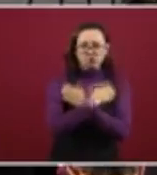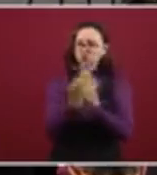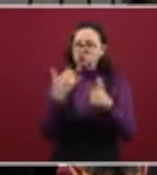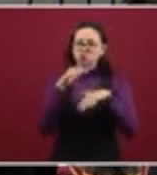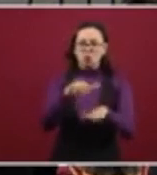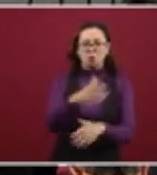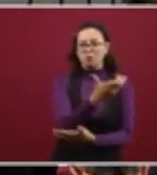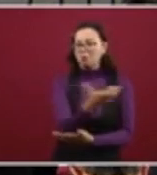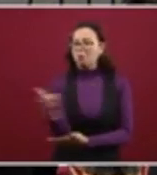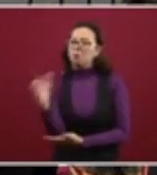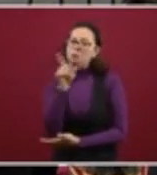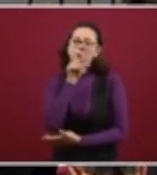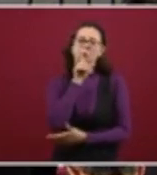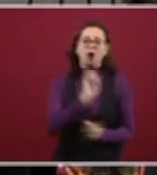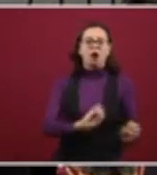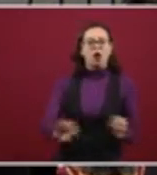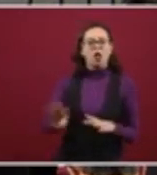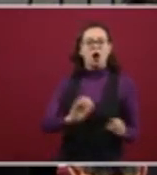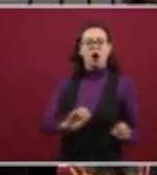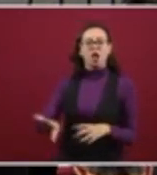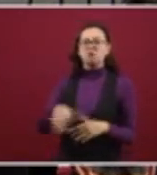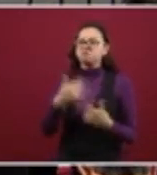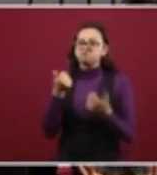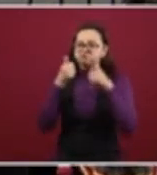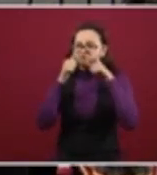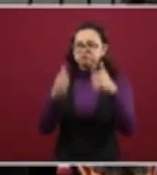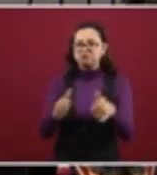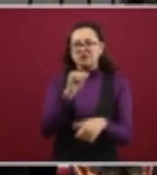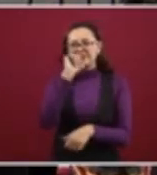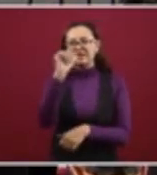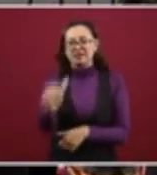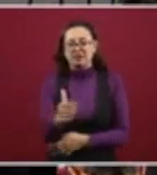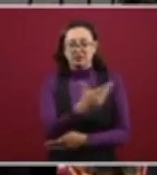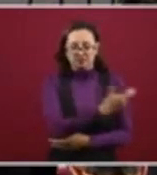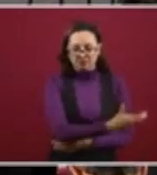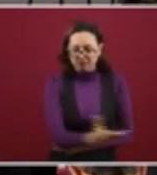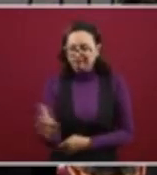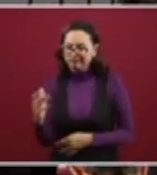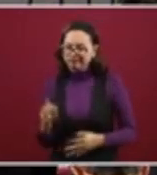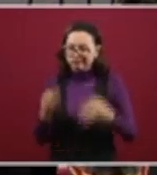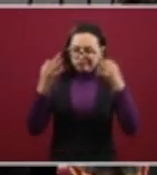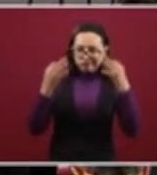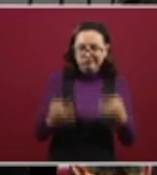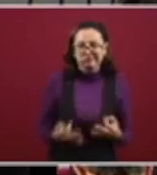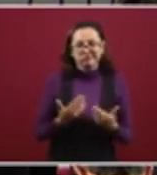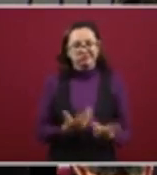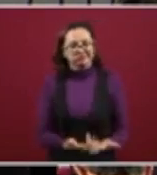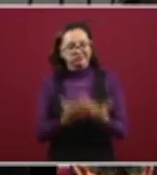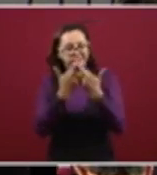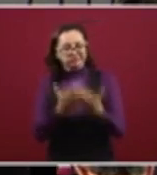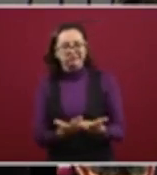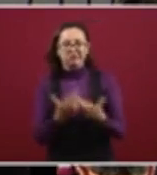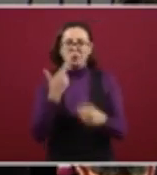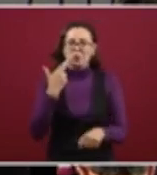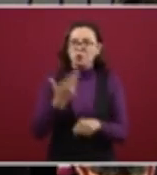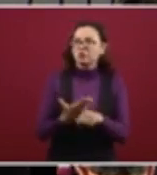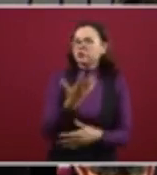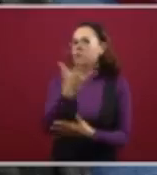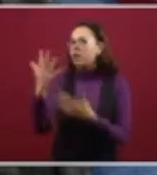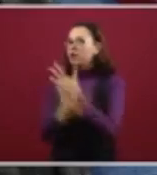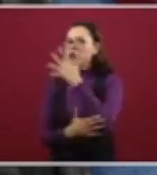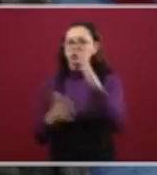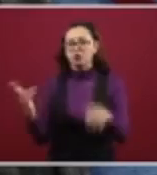mucho de lo que se requeriría para tener una agricultura mucho más eficiente, más productiva y más responsable